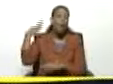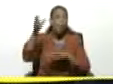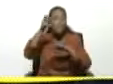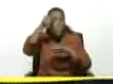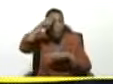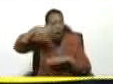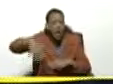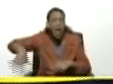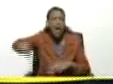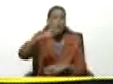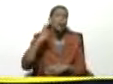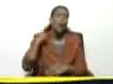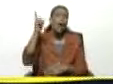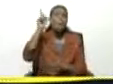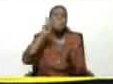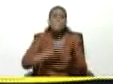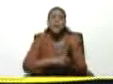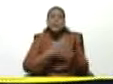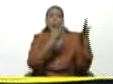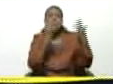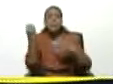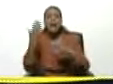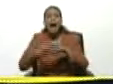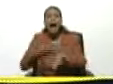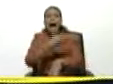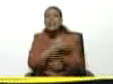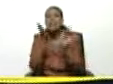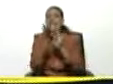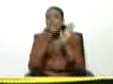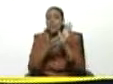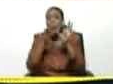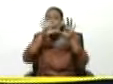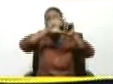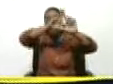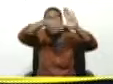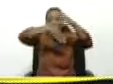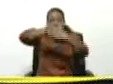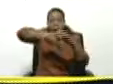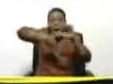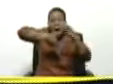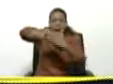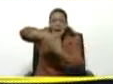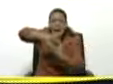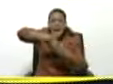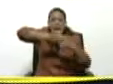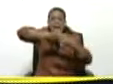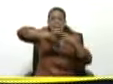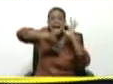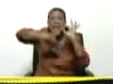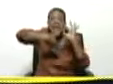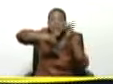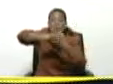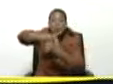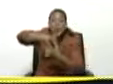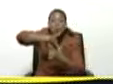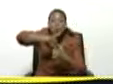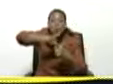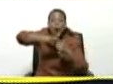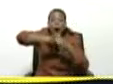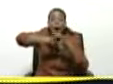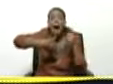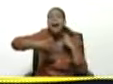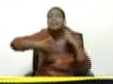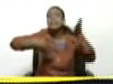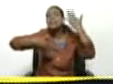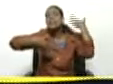pueblo que Data de 900 años antes de Cristo un pueblo que está geográficamente ubicado de manera estratégica y